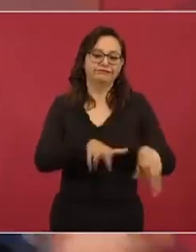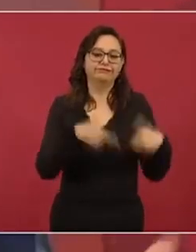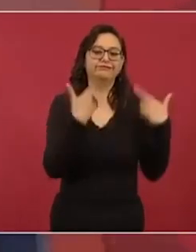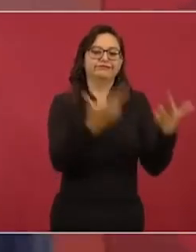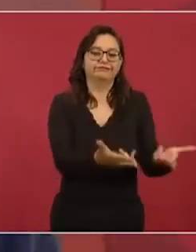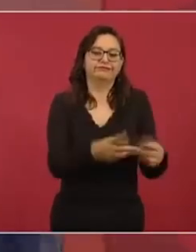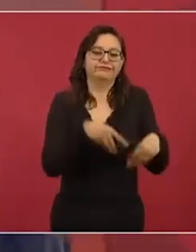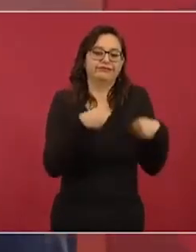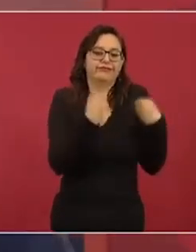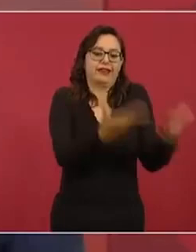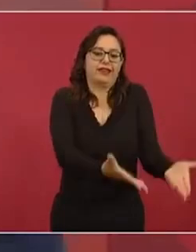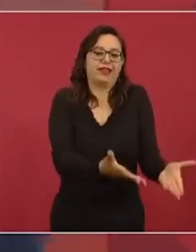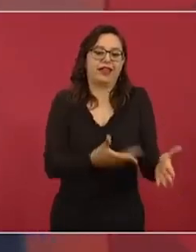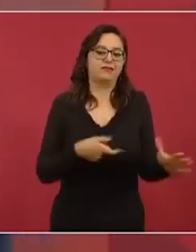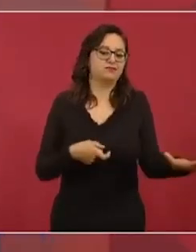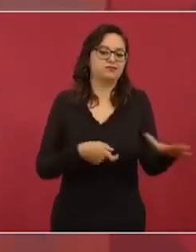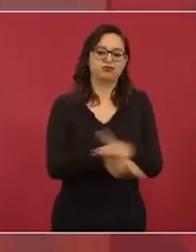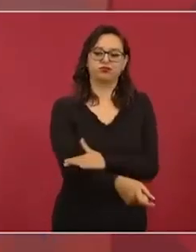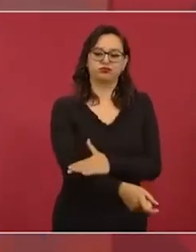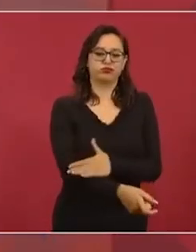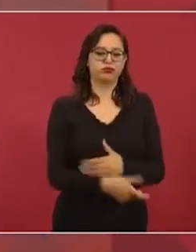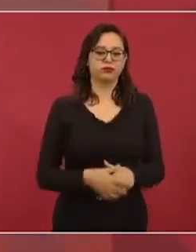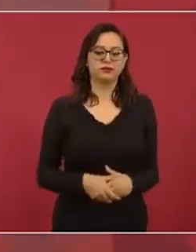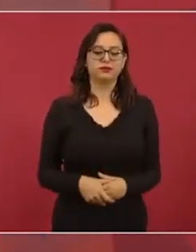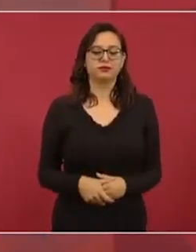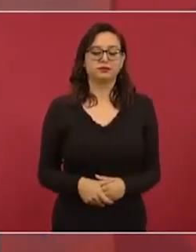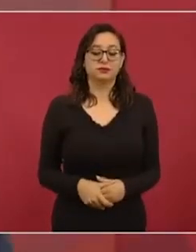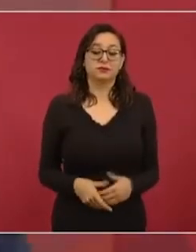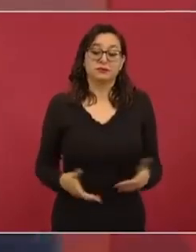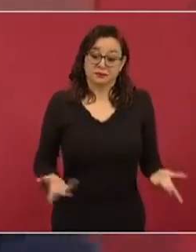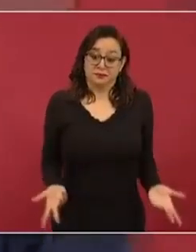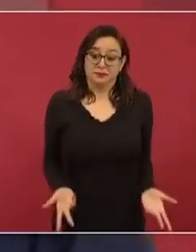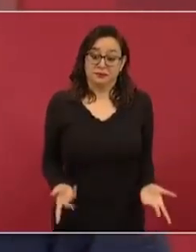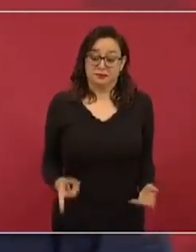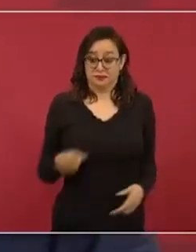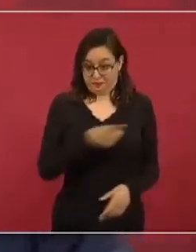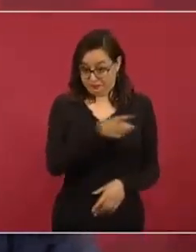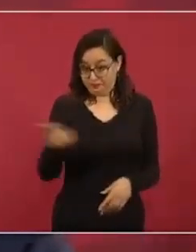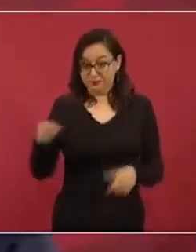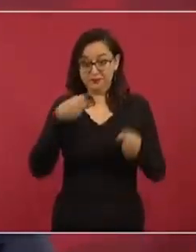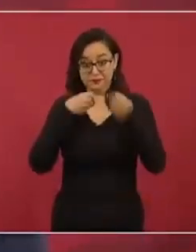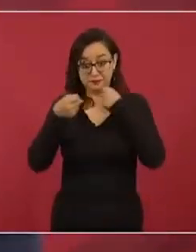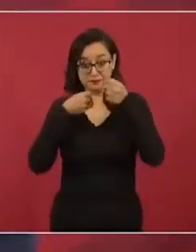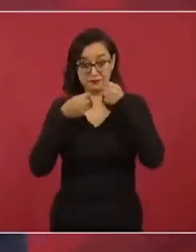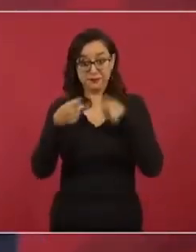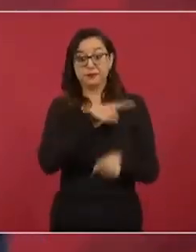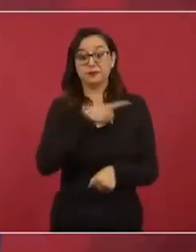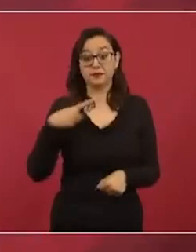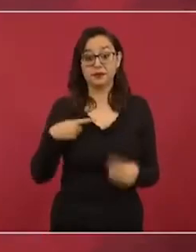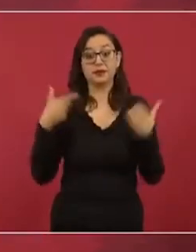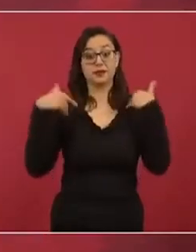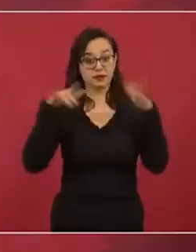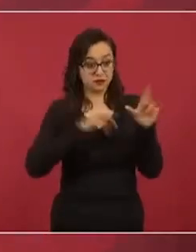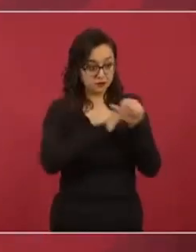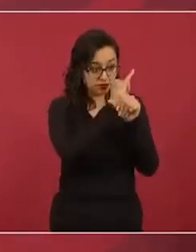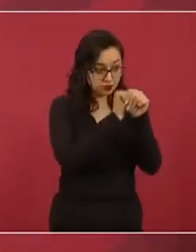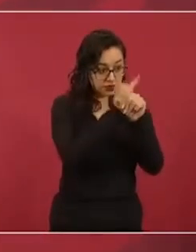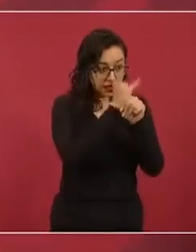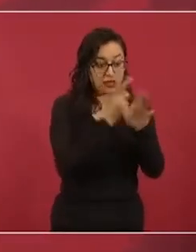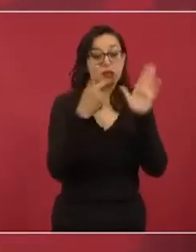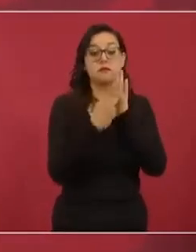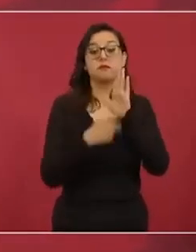Nada más que no hay investigación periodística, pero sería bueno saber dónde están los